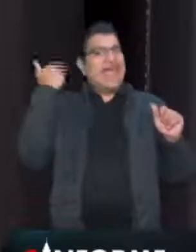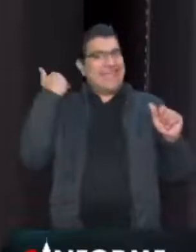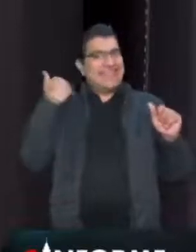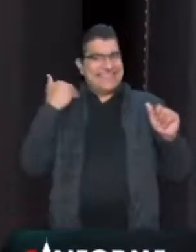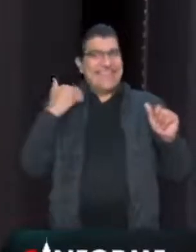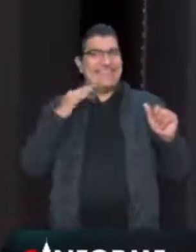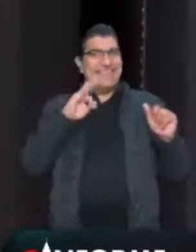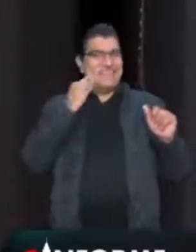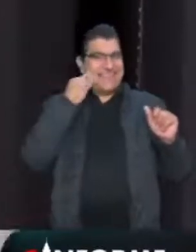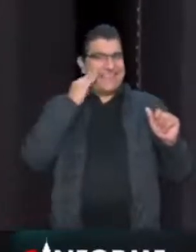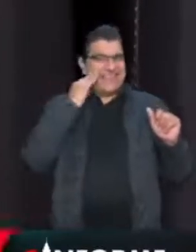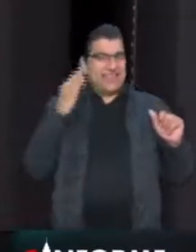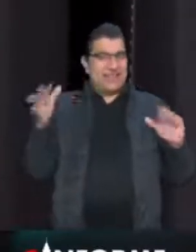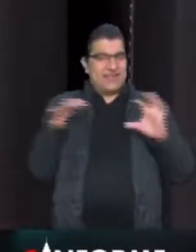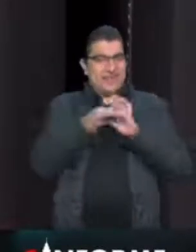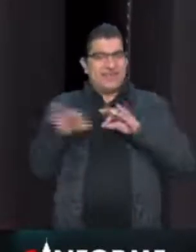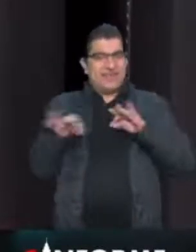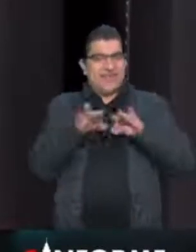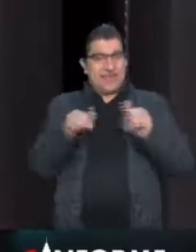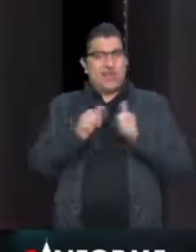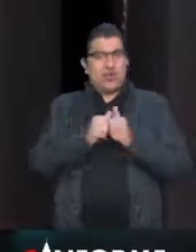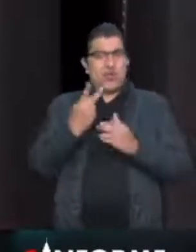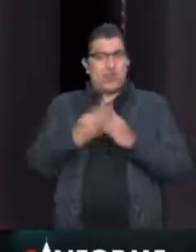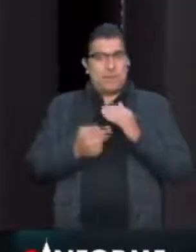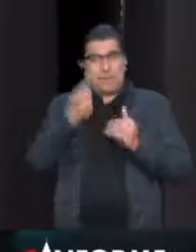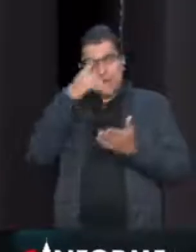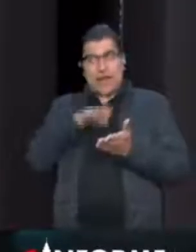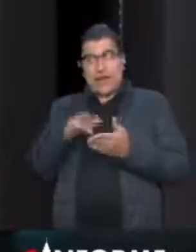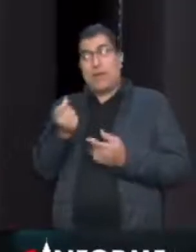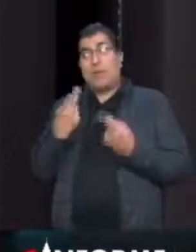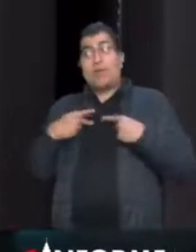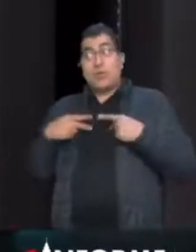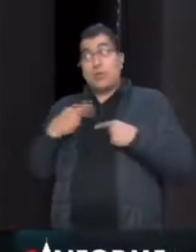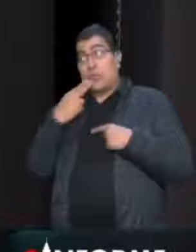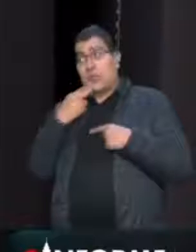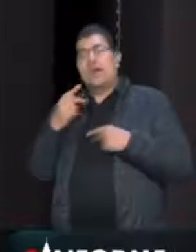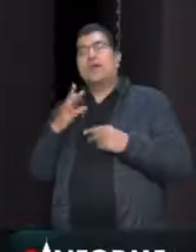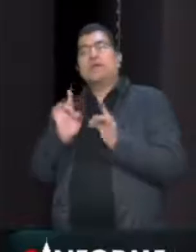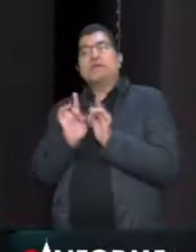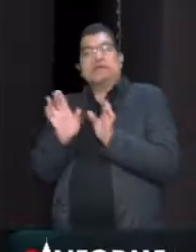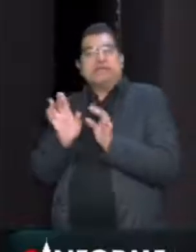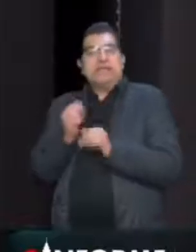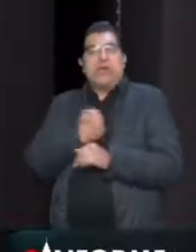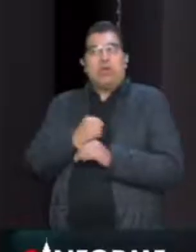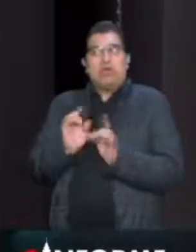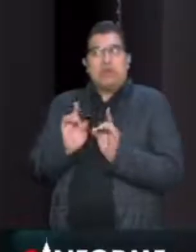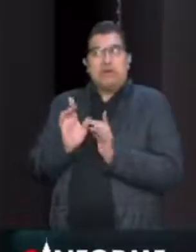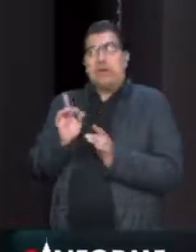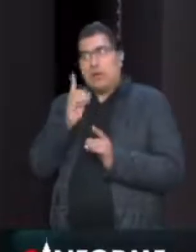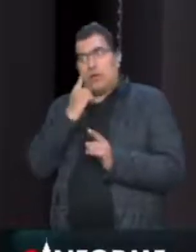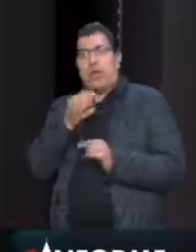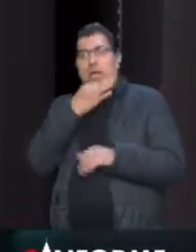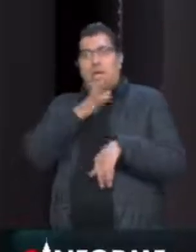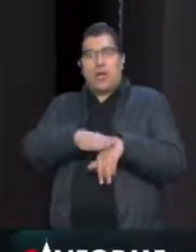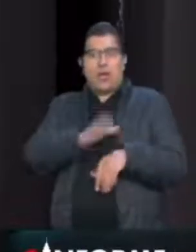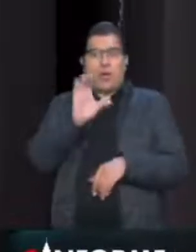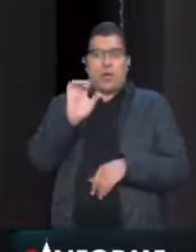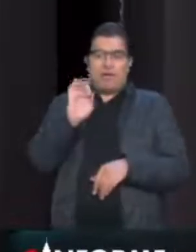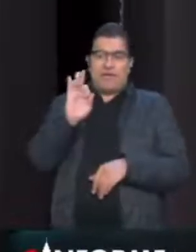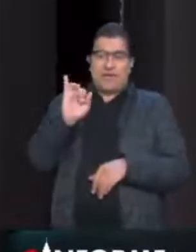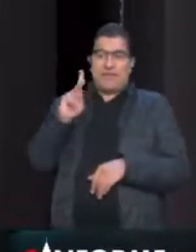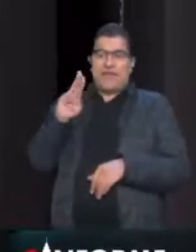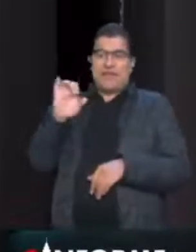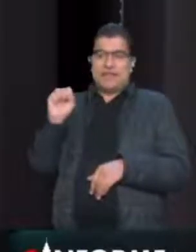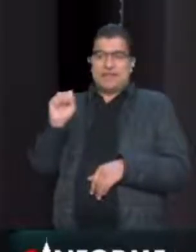trabajan juntos para proteger a usuarios contra riesgos de salud, según un comunicado de la propia Cofepris. Y